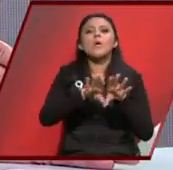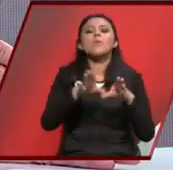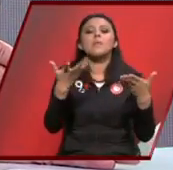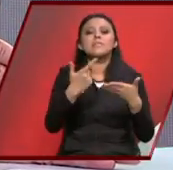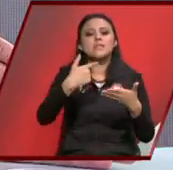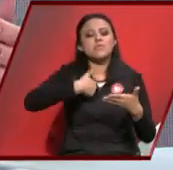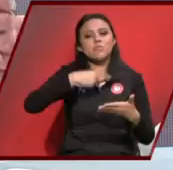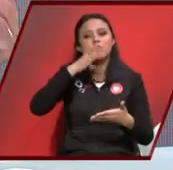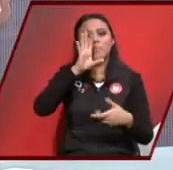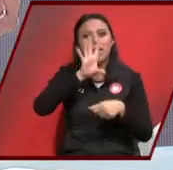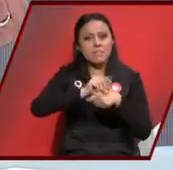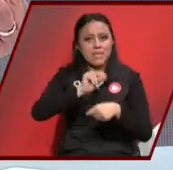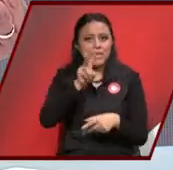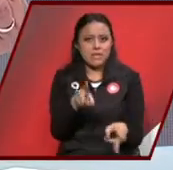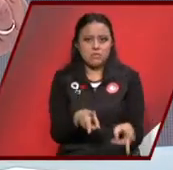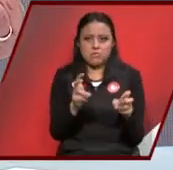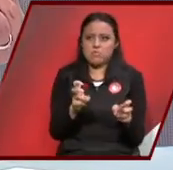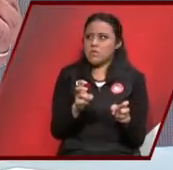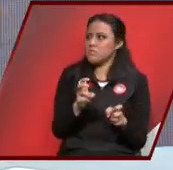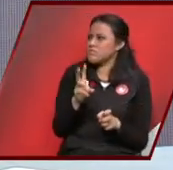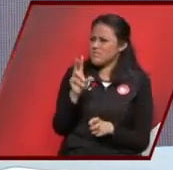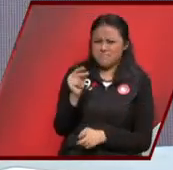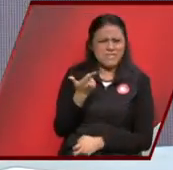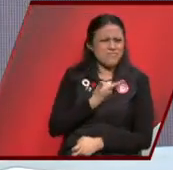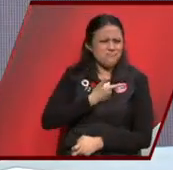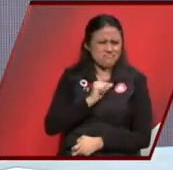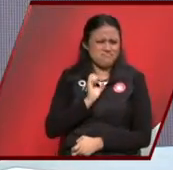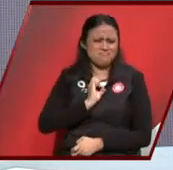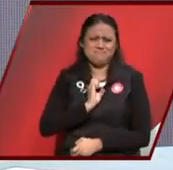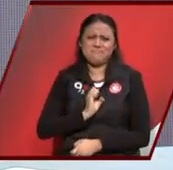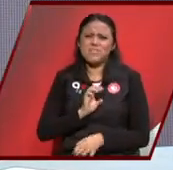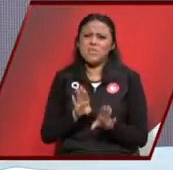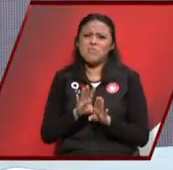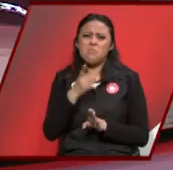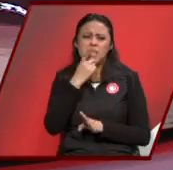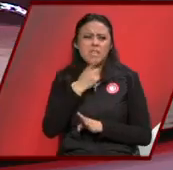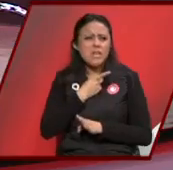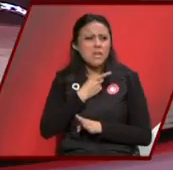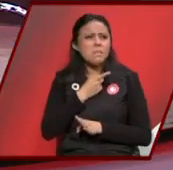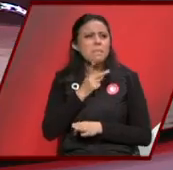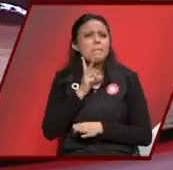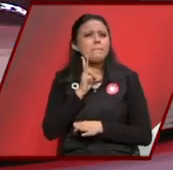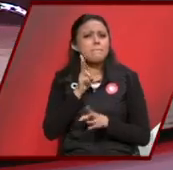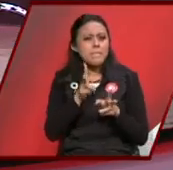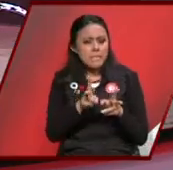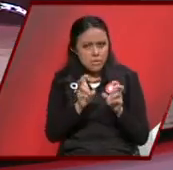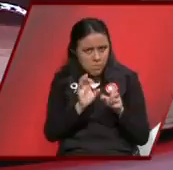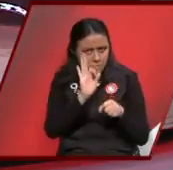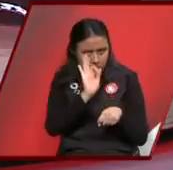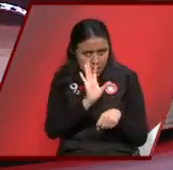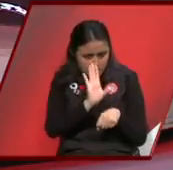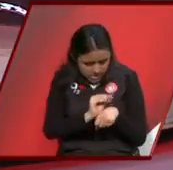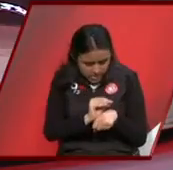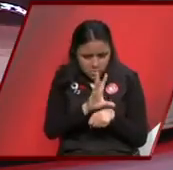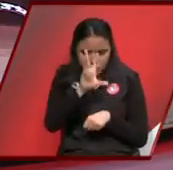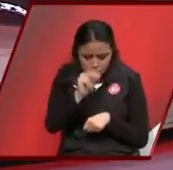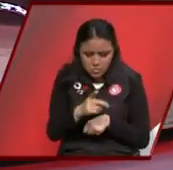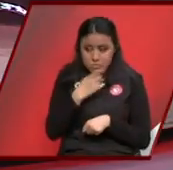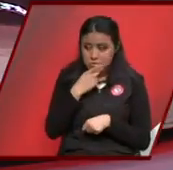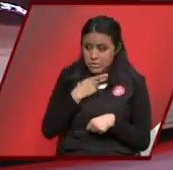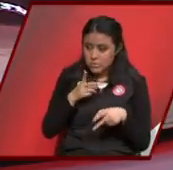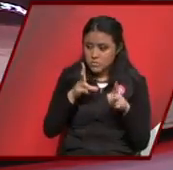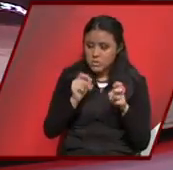ser asaltado. Eso a mí me indigna como no tiene idea, que me den un instructivo para ver cómo me tienen que asaltar. Si te asaltan, no ponga